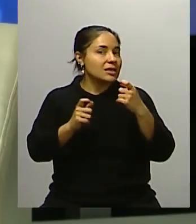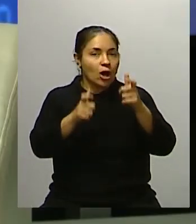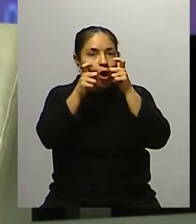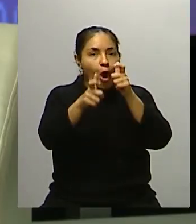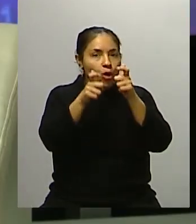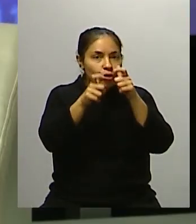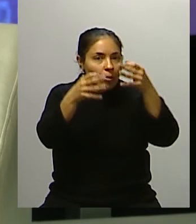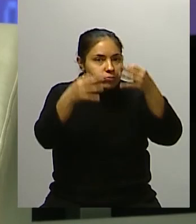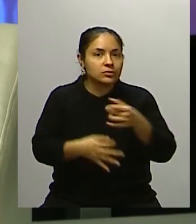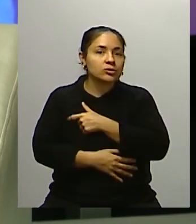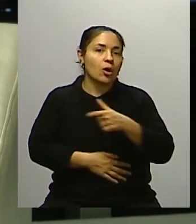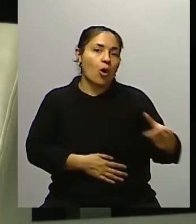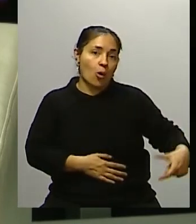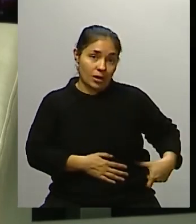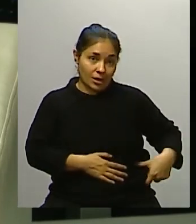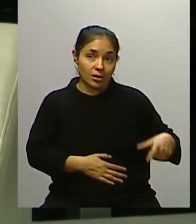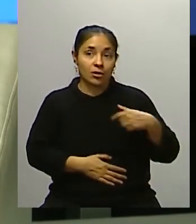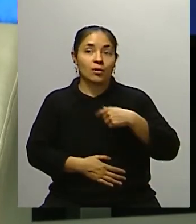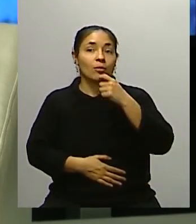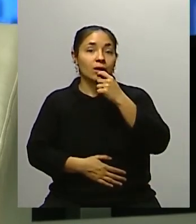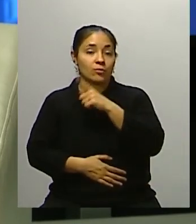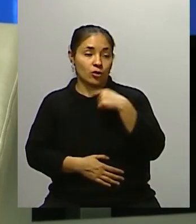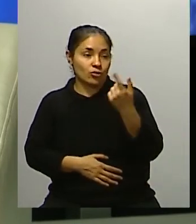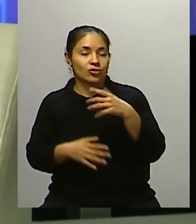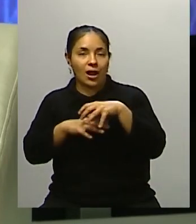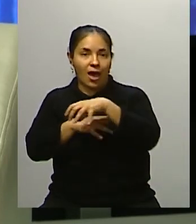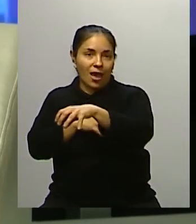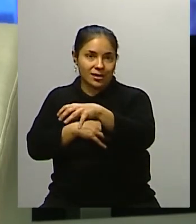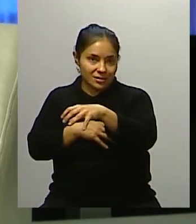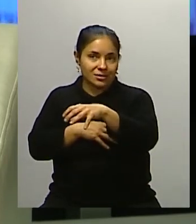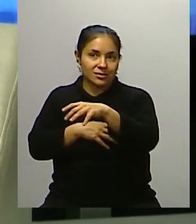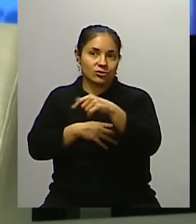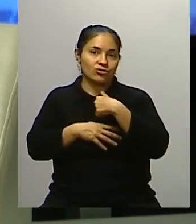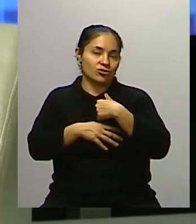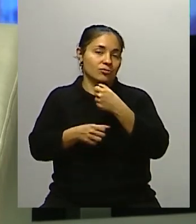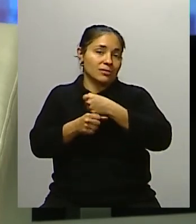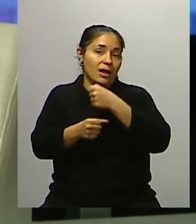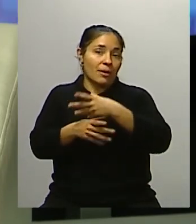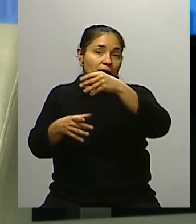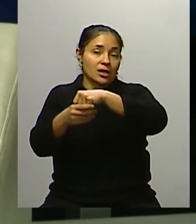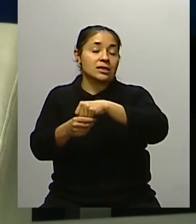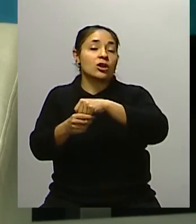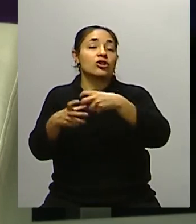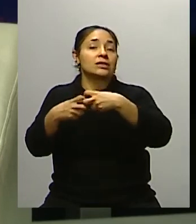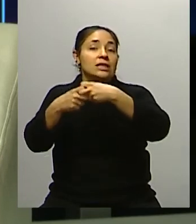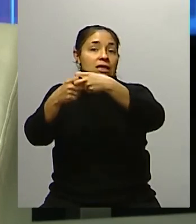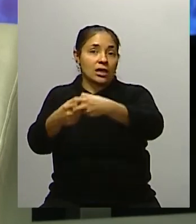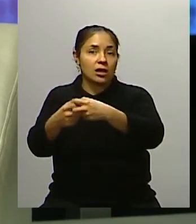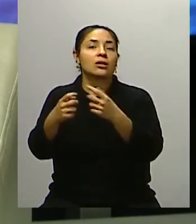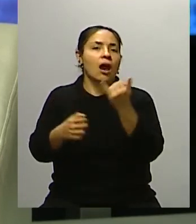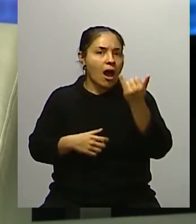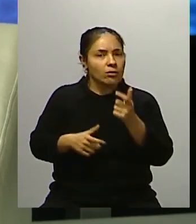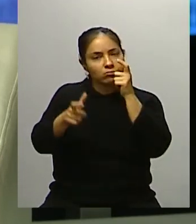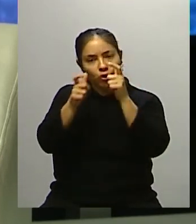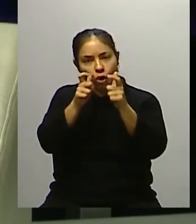Estado. Nosotros, por ejemplo, desde nuestra área, desde la parte que yo trabajo, en la parte sindical, hacemos muchas inspecciones y